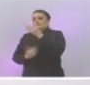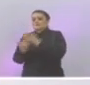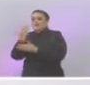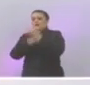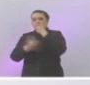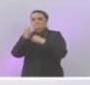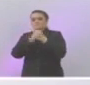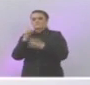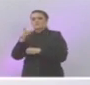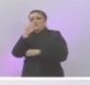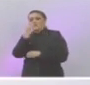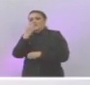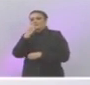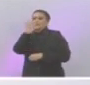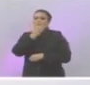desayunos escolares.